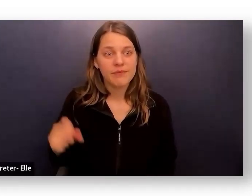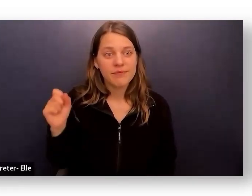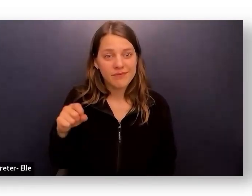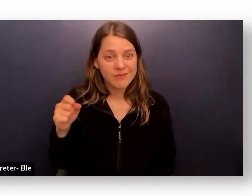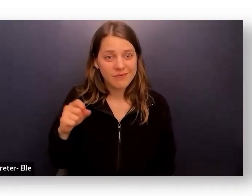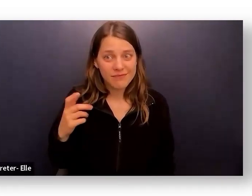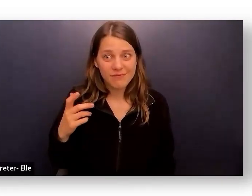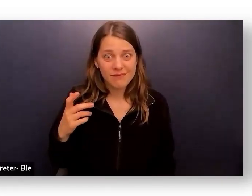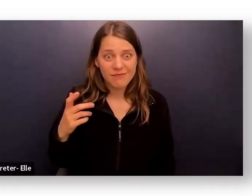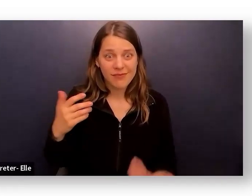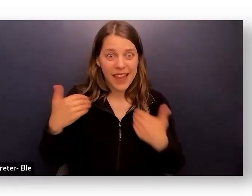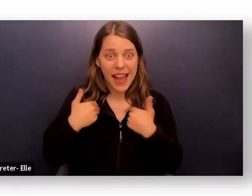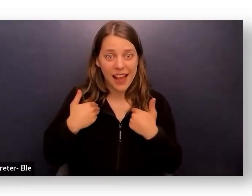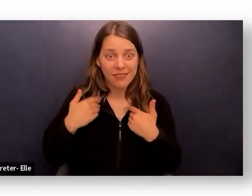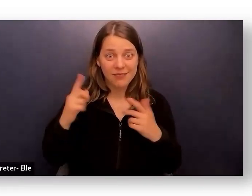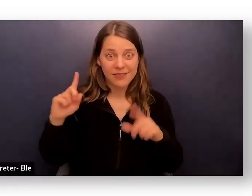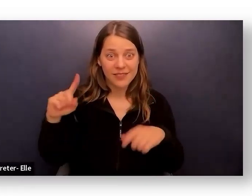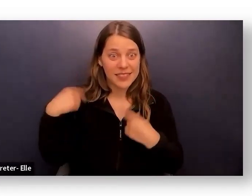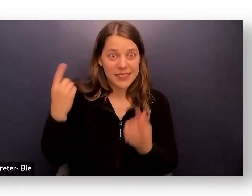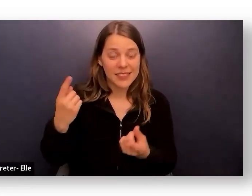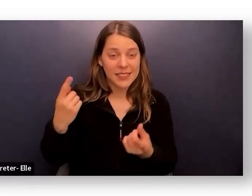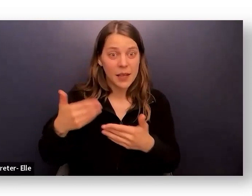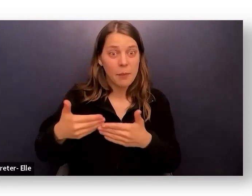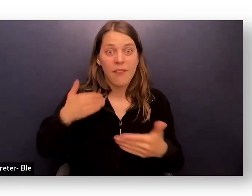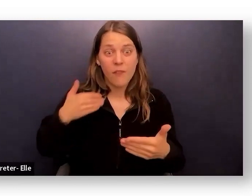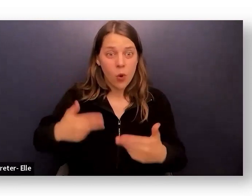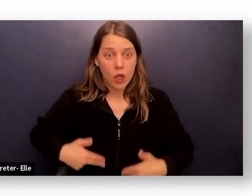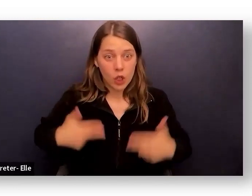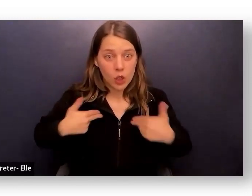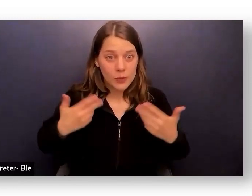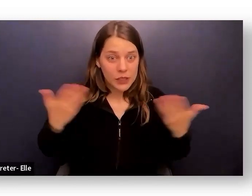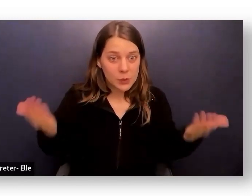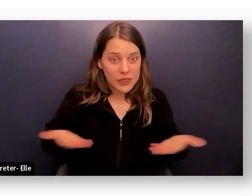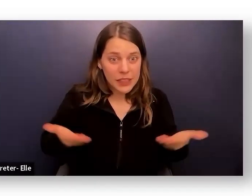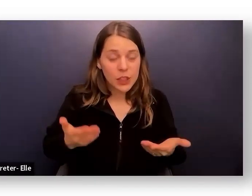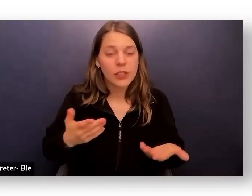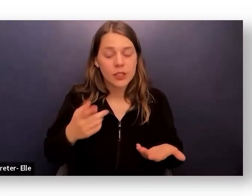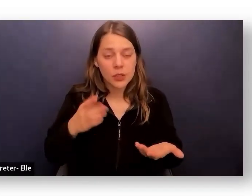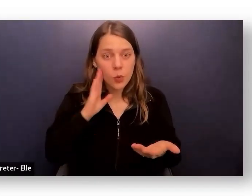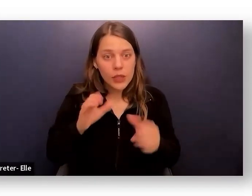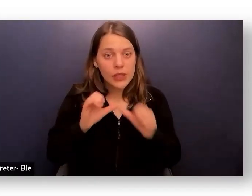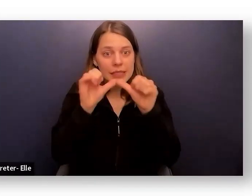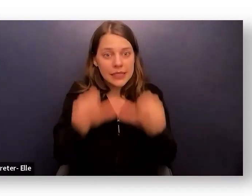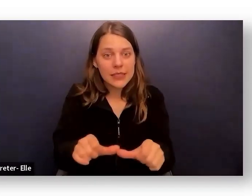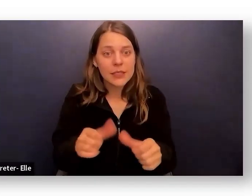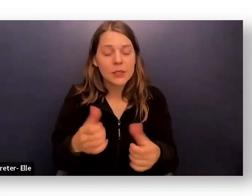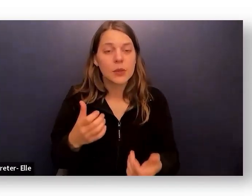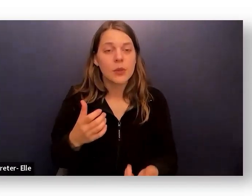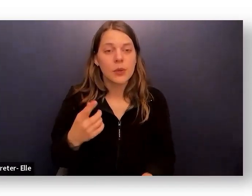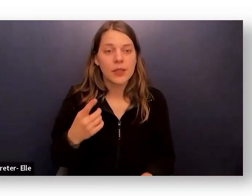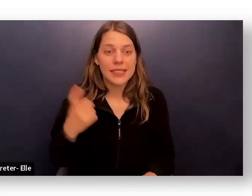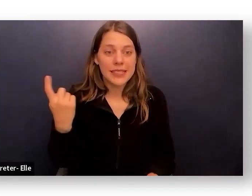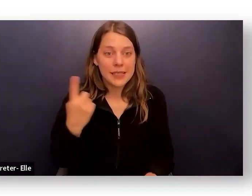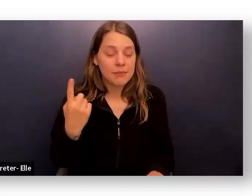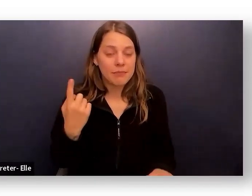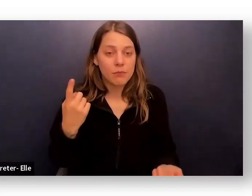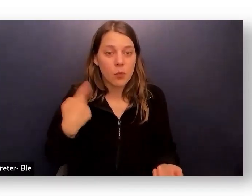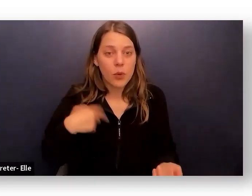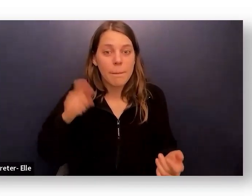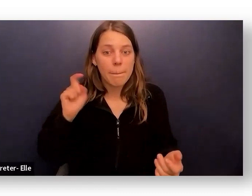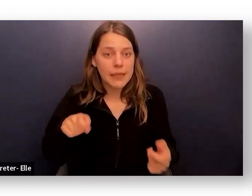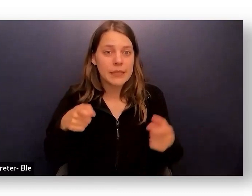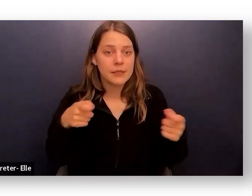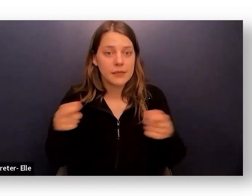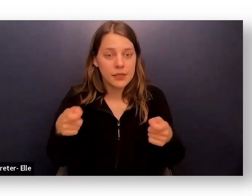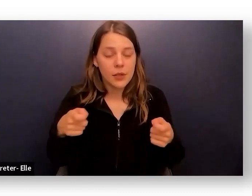es un problema comunitario, los incendios forestales. Estos existían antes de que nosotros existamos. Siempre van a existir. Esto es